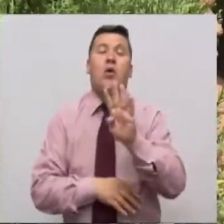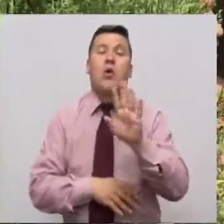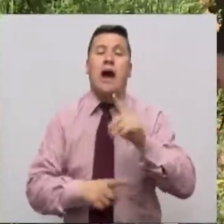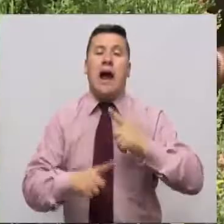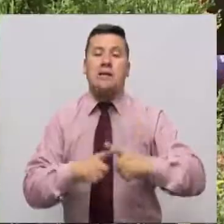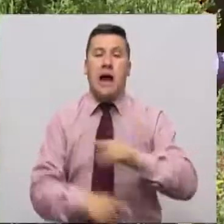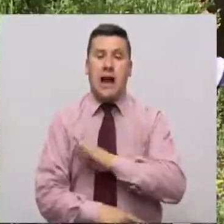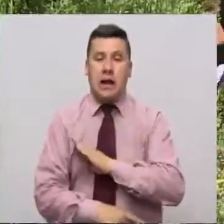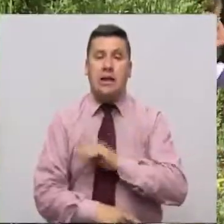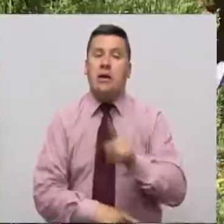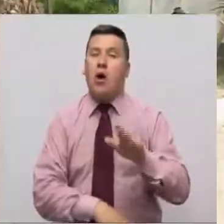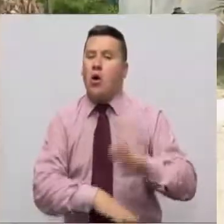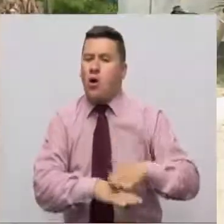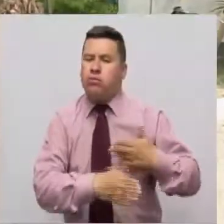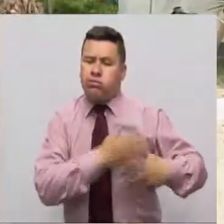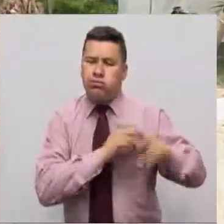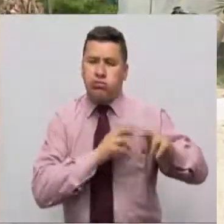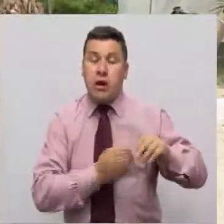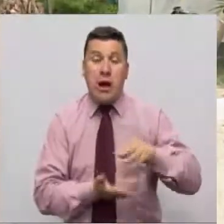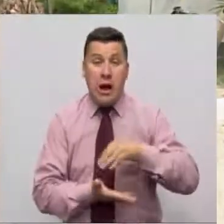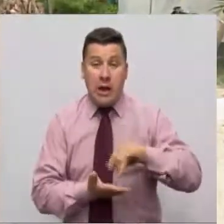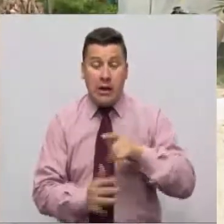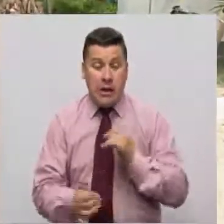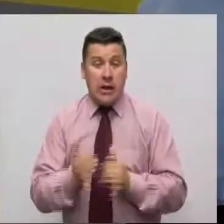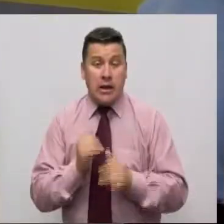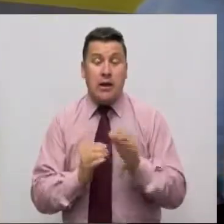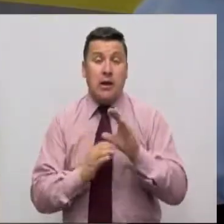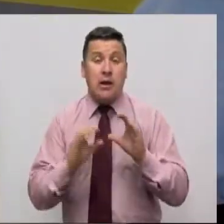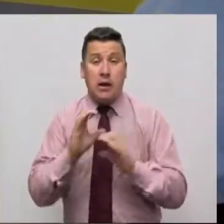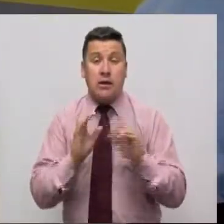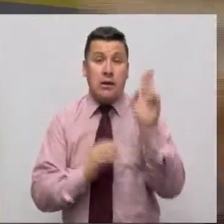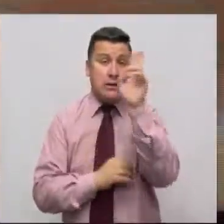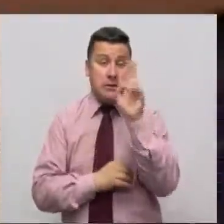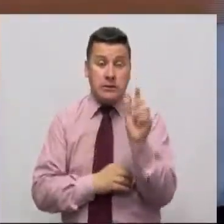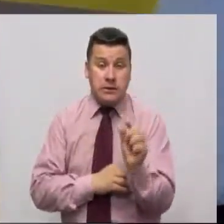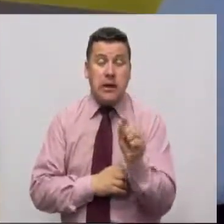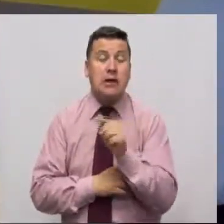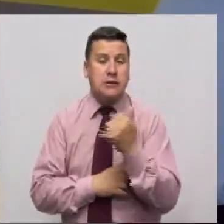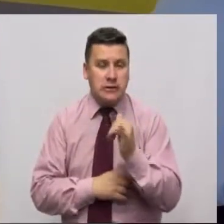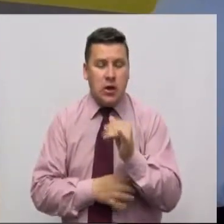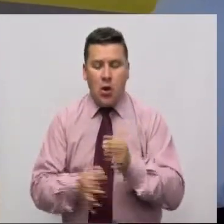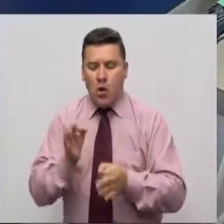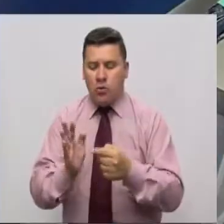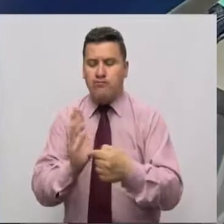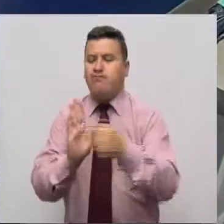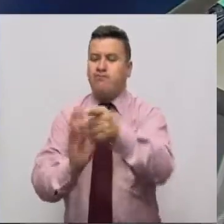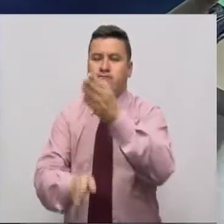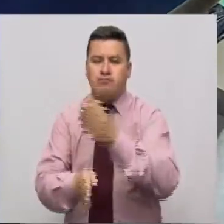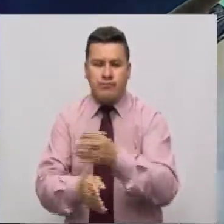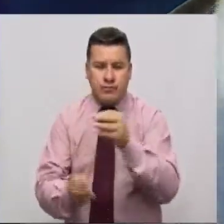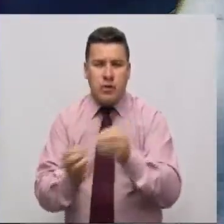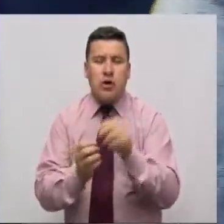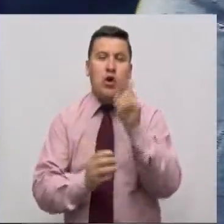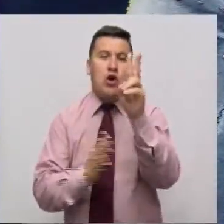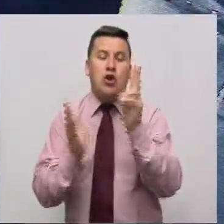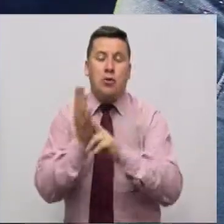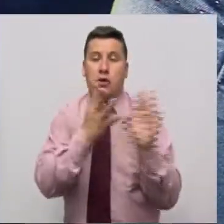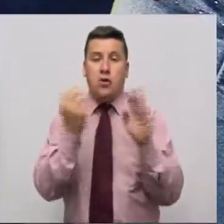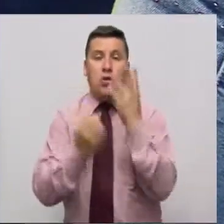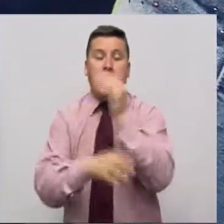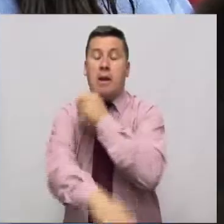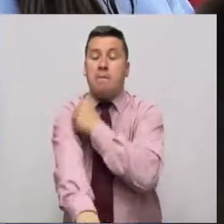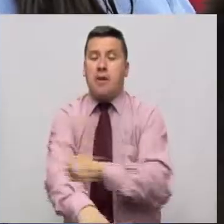45 exalcaldes. En Atlántico, Casanare, Cauca y Cesar ya se emitieron fallos que totalizan 2.940